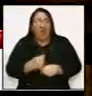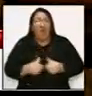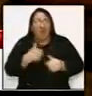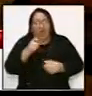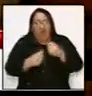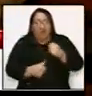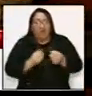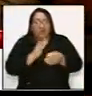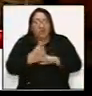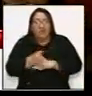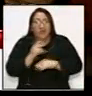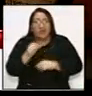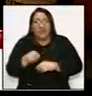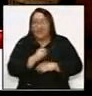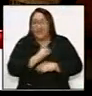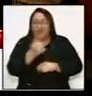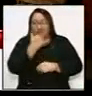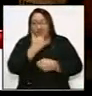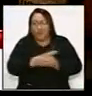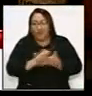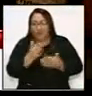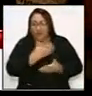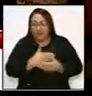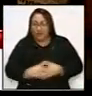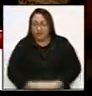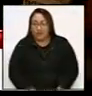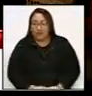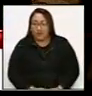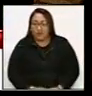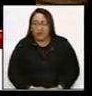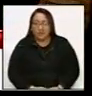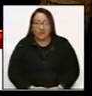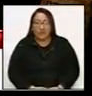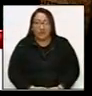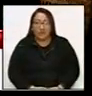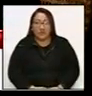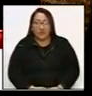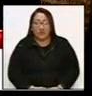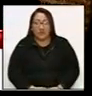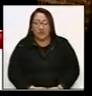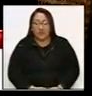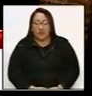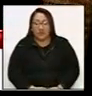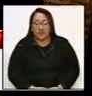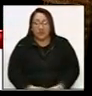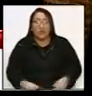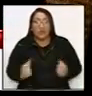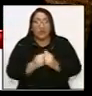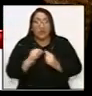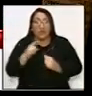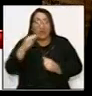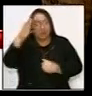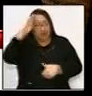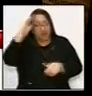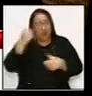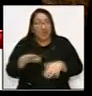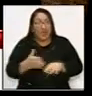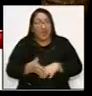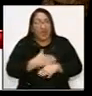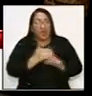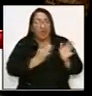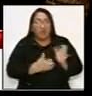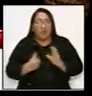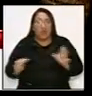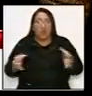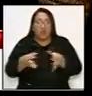persona intervenida, y eso no ha sucedido, presidente. Entonces, es más, con una policía preparada, con la